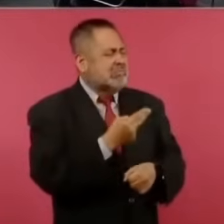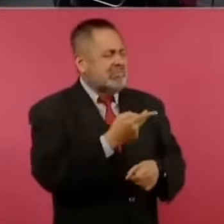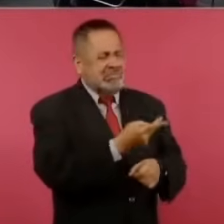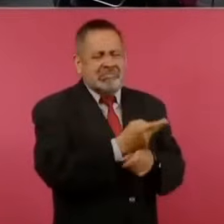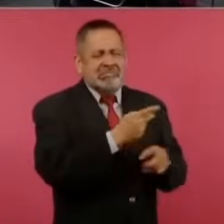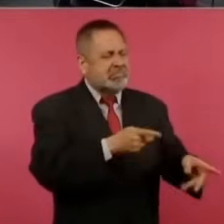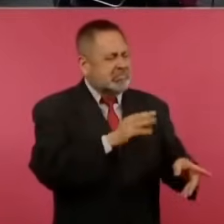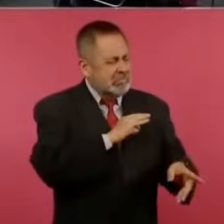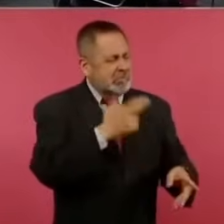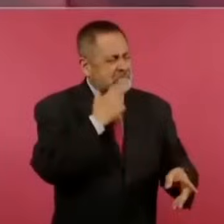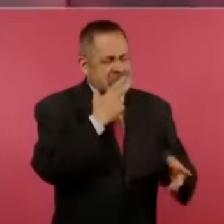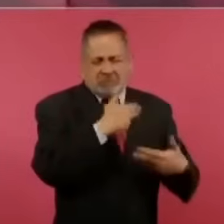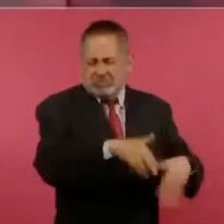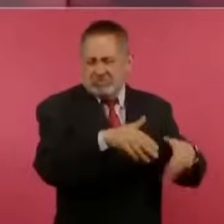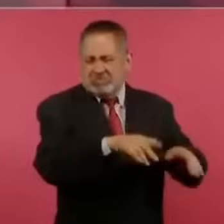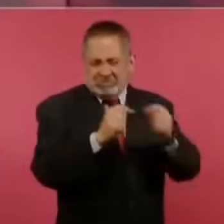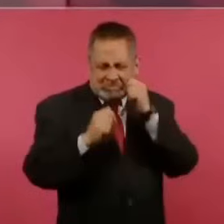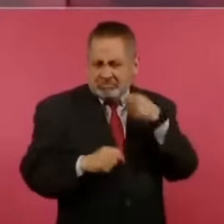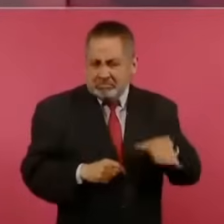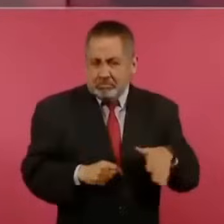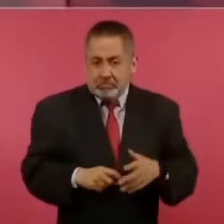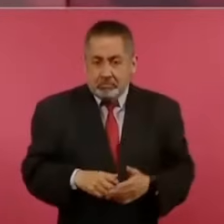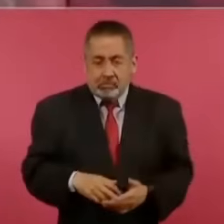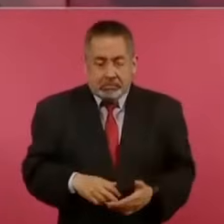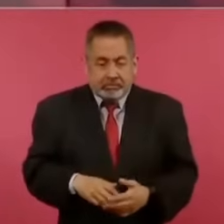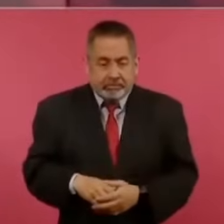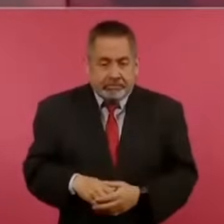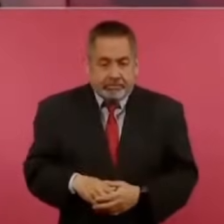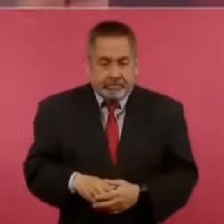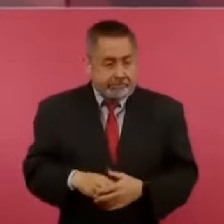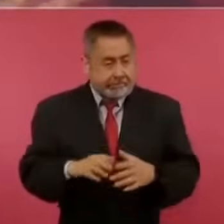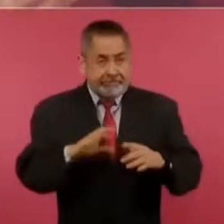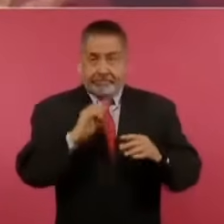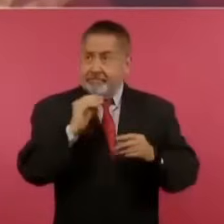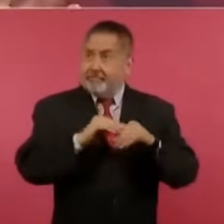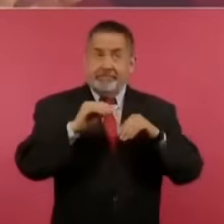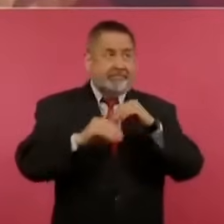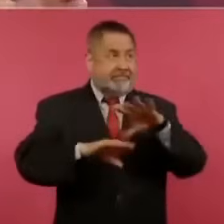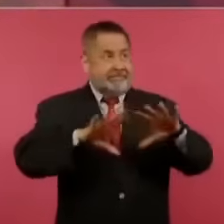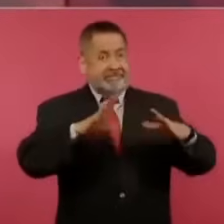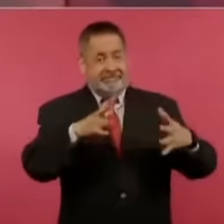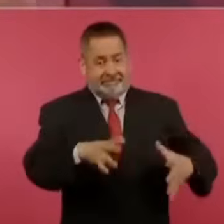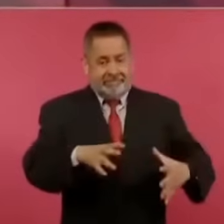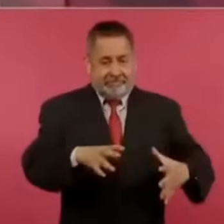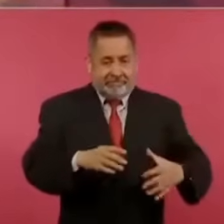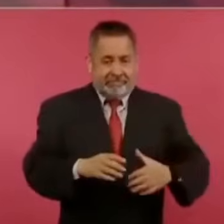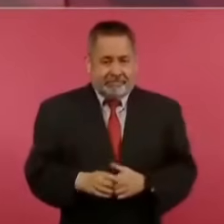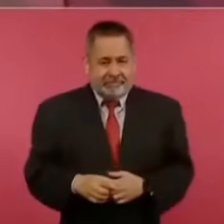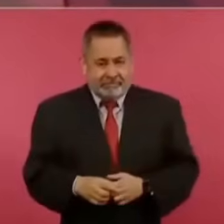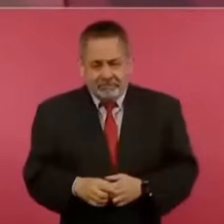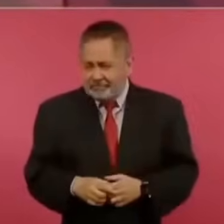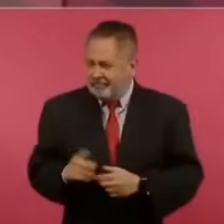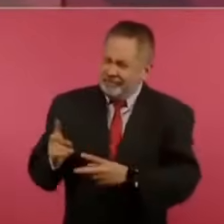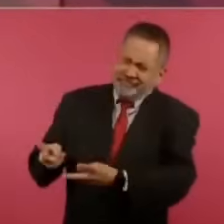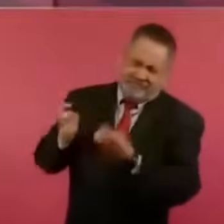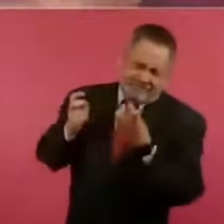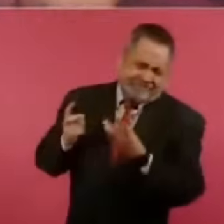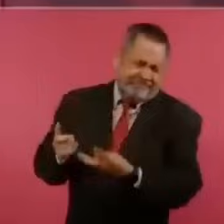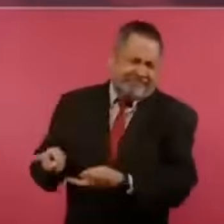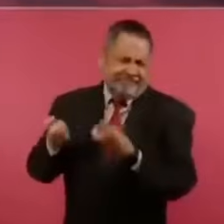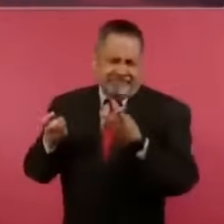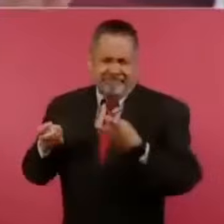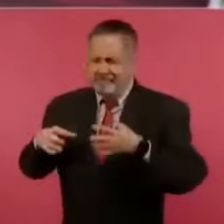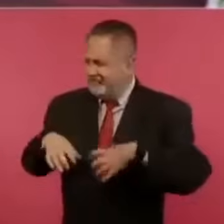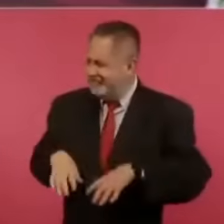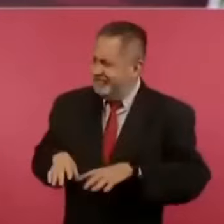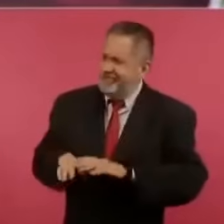piezas usadas. Y ya cuando se cansaron de robar, se